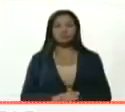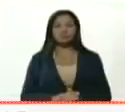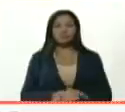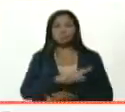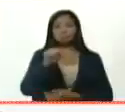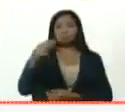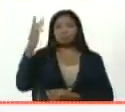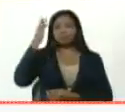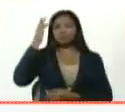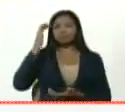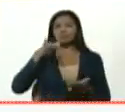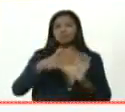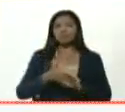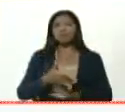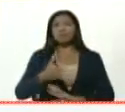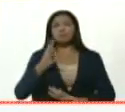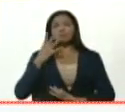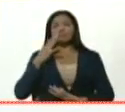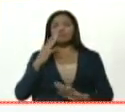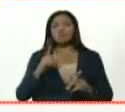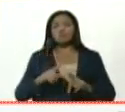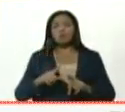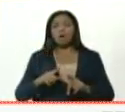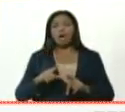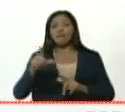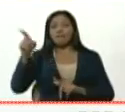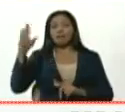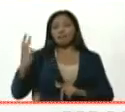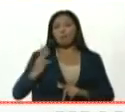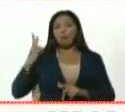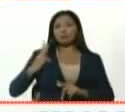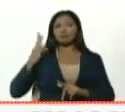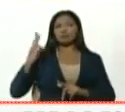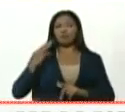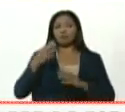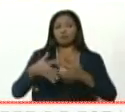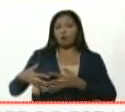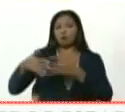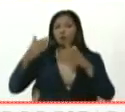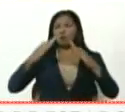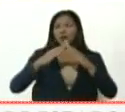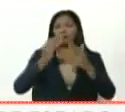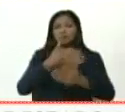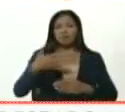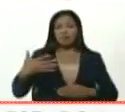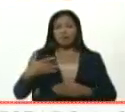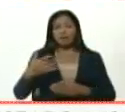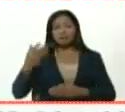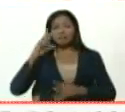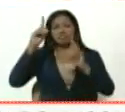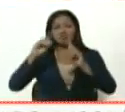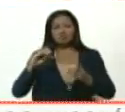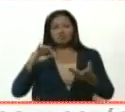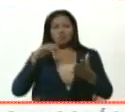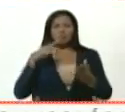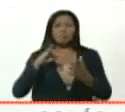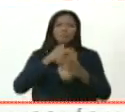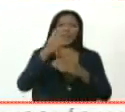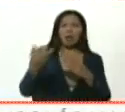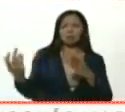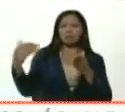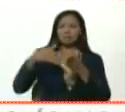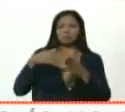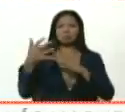Ustedes saben que desde la Casa Blanca, desde el norte, se ha decidido un plan para traer la guerra a